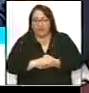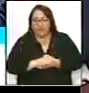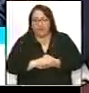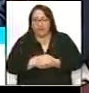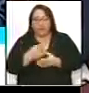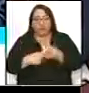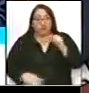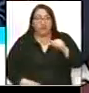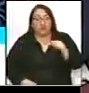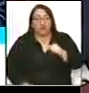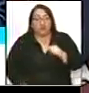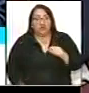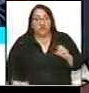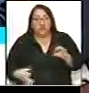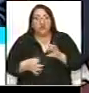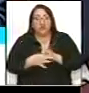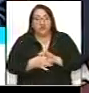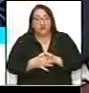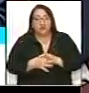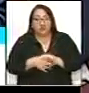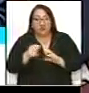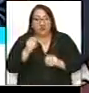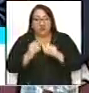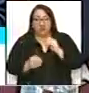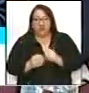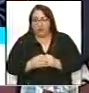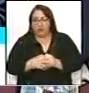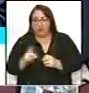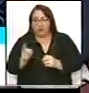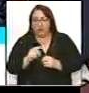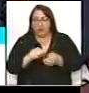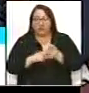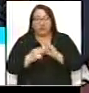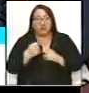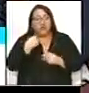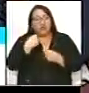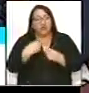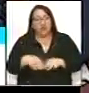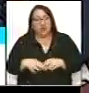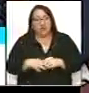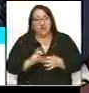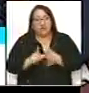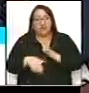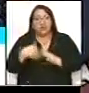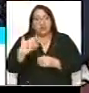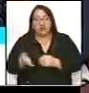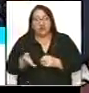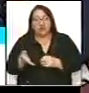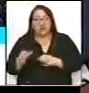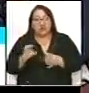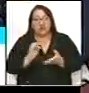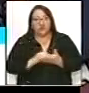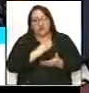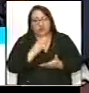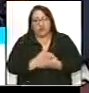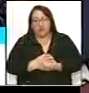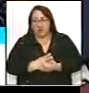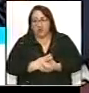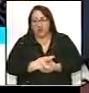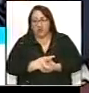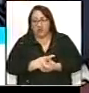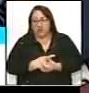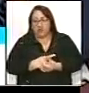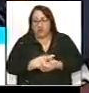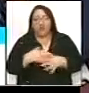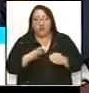que estas alianzas y esta reforma no sea un mero maquillaje que después nos genere más problemas de los que ya